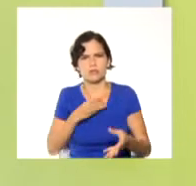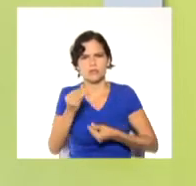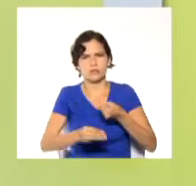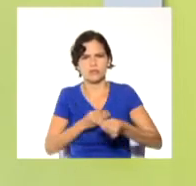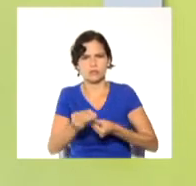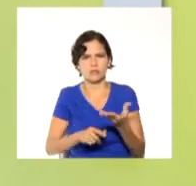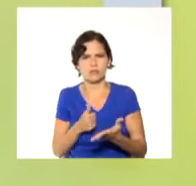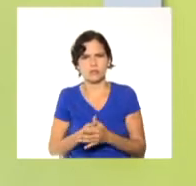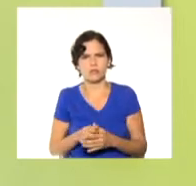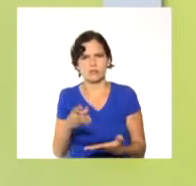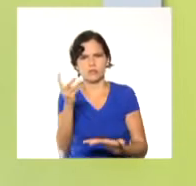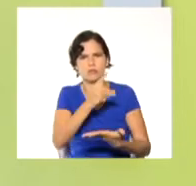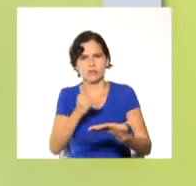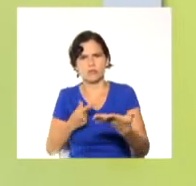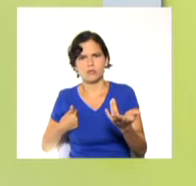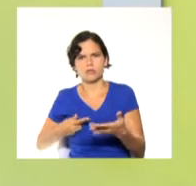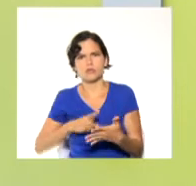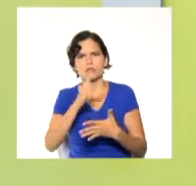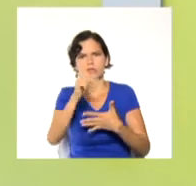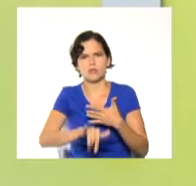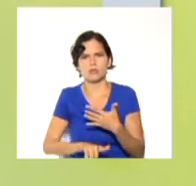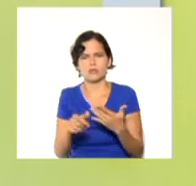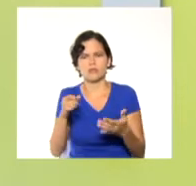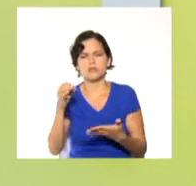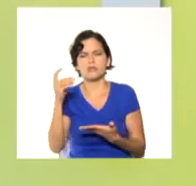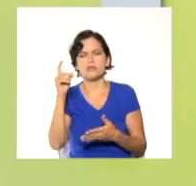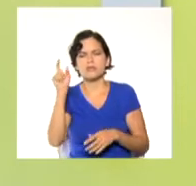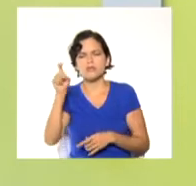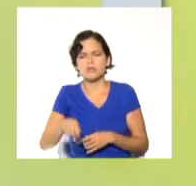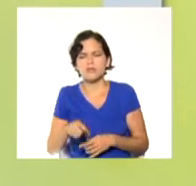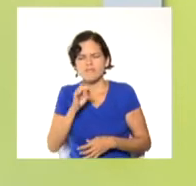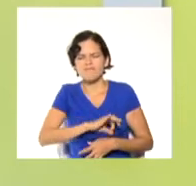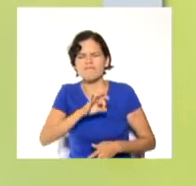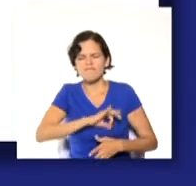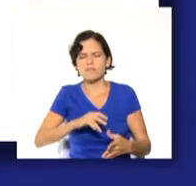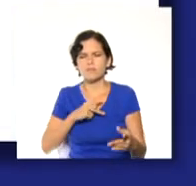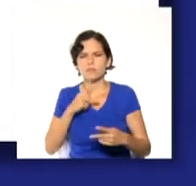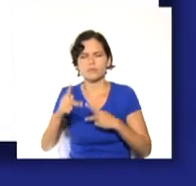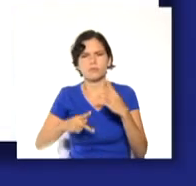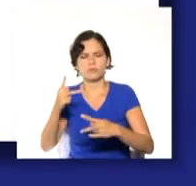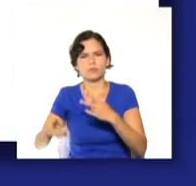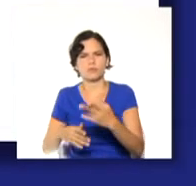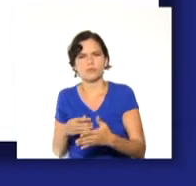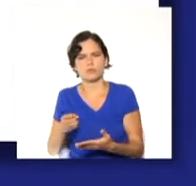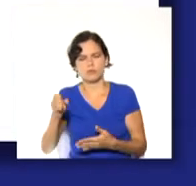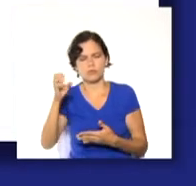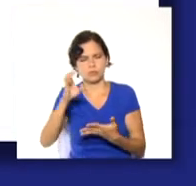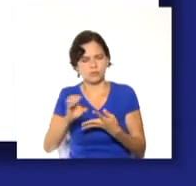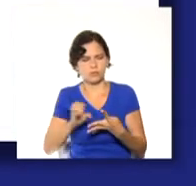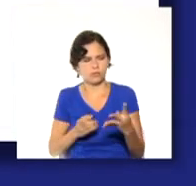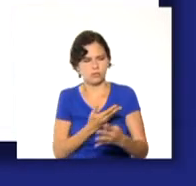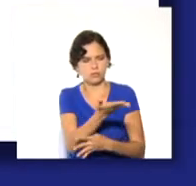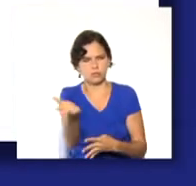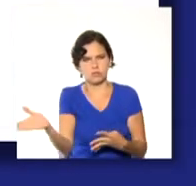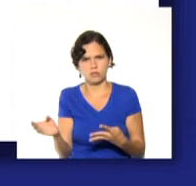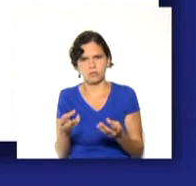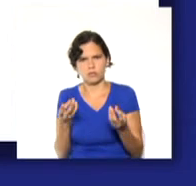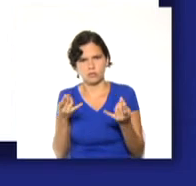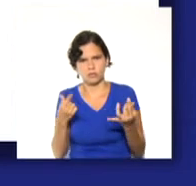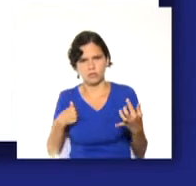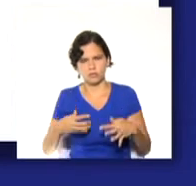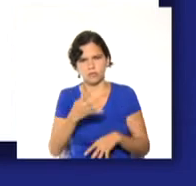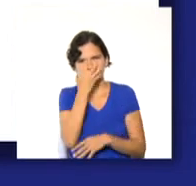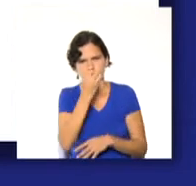realicen este diseño de un proyecto socioproductivo basado en la observación cualitativa y cuantitativa. Lo primero es asegurarnos de que